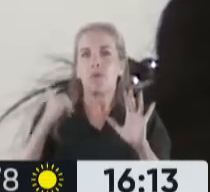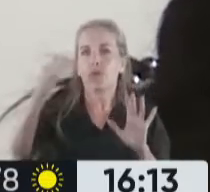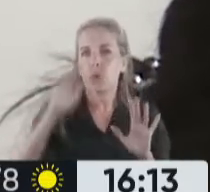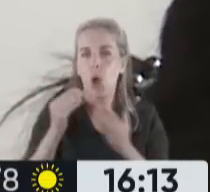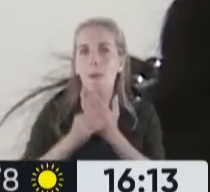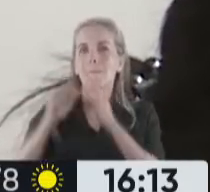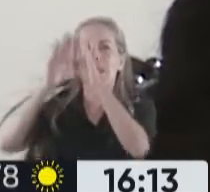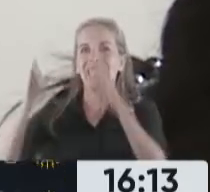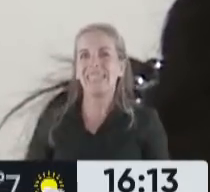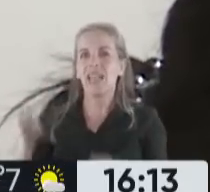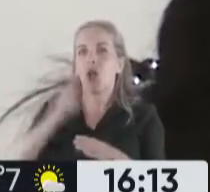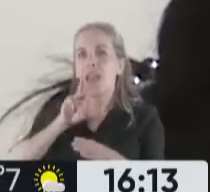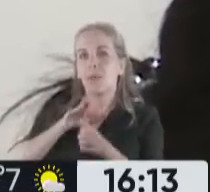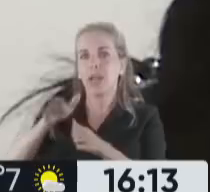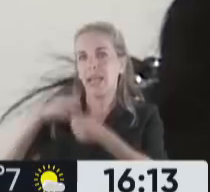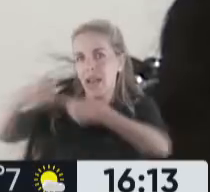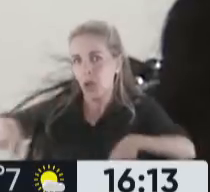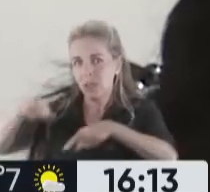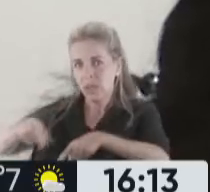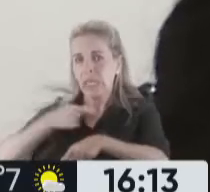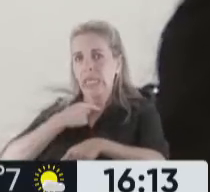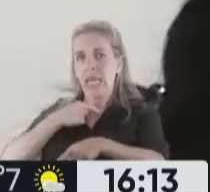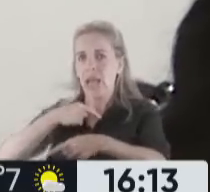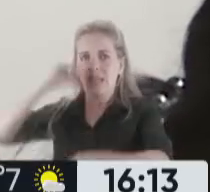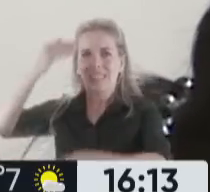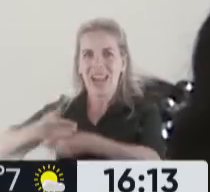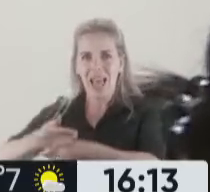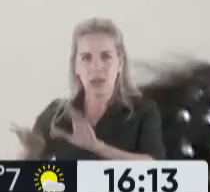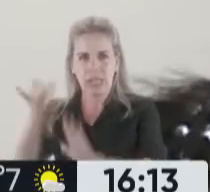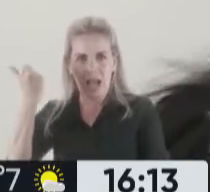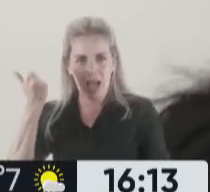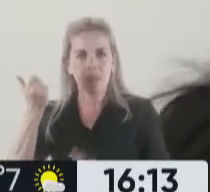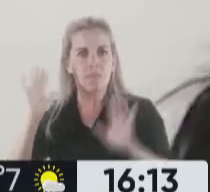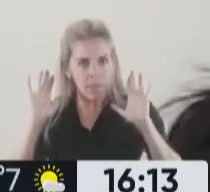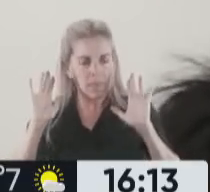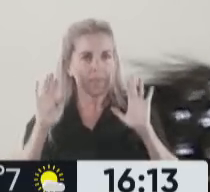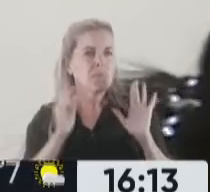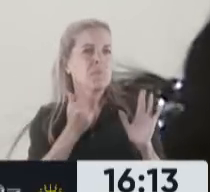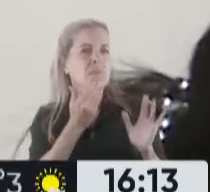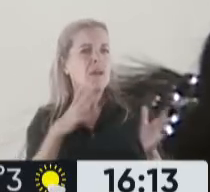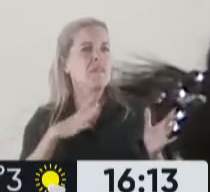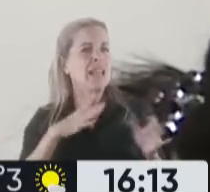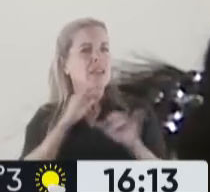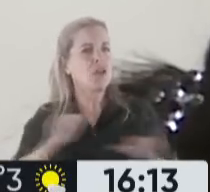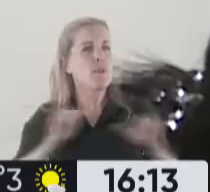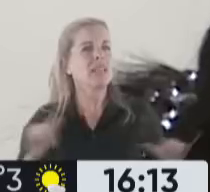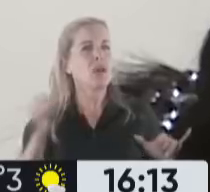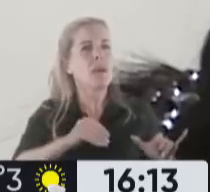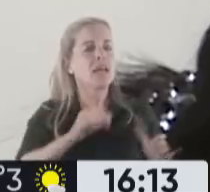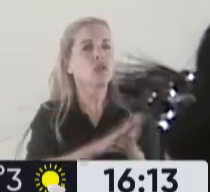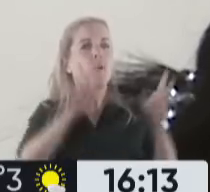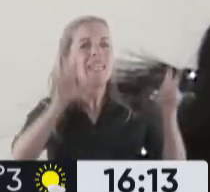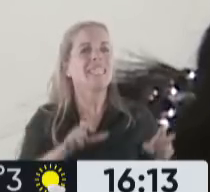Ministerio de las Mujeres y además alguna reflexión, porque no se conoció mucho, me pareció muy interesante el